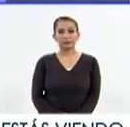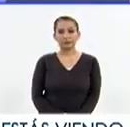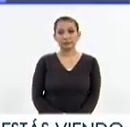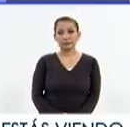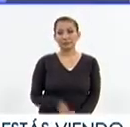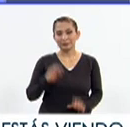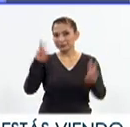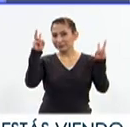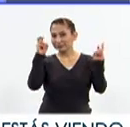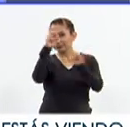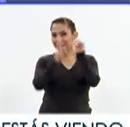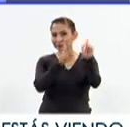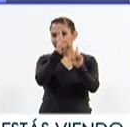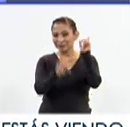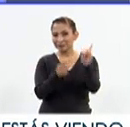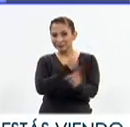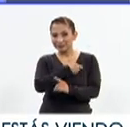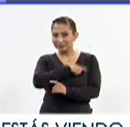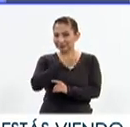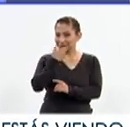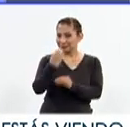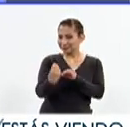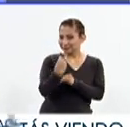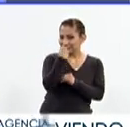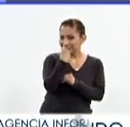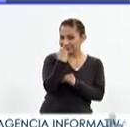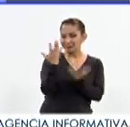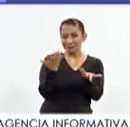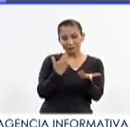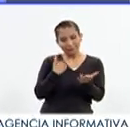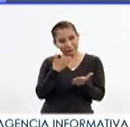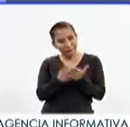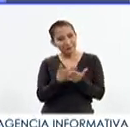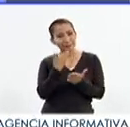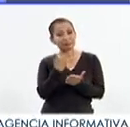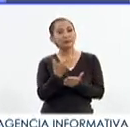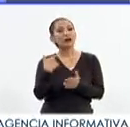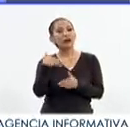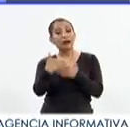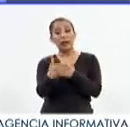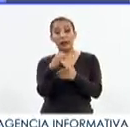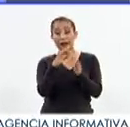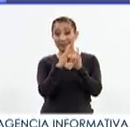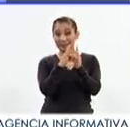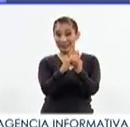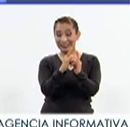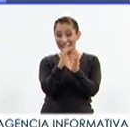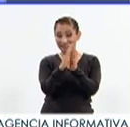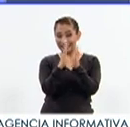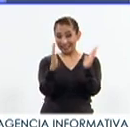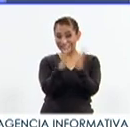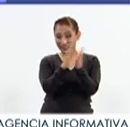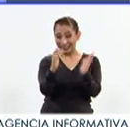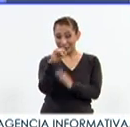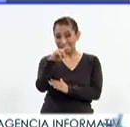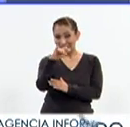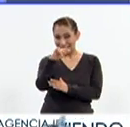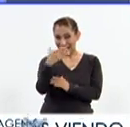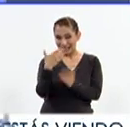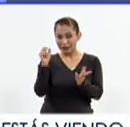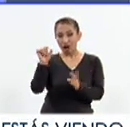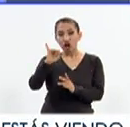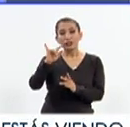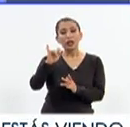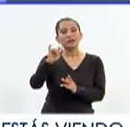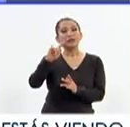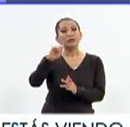Tiempo de nuestra sección de deporte, salud y buena alimentación, nutrición, y justamente en el marco de la FIL del Palacio de Minería,